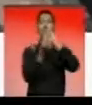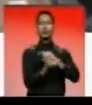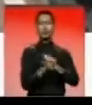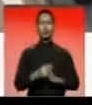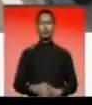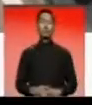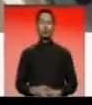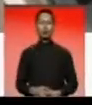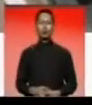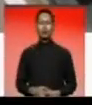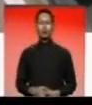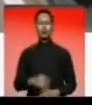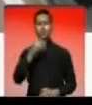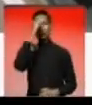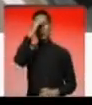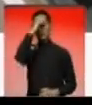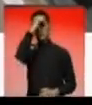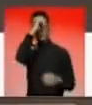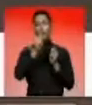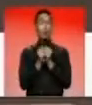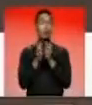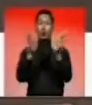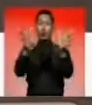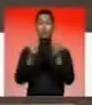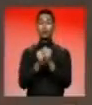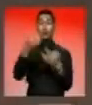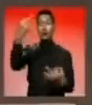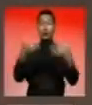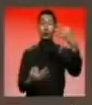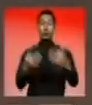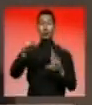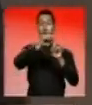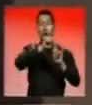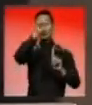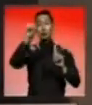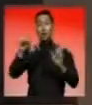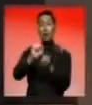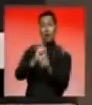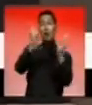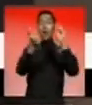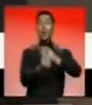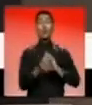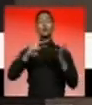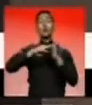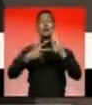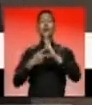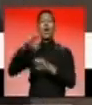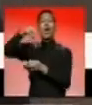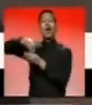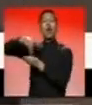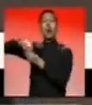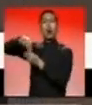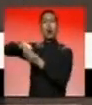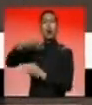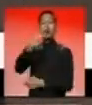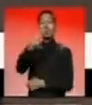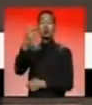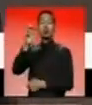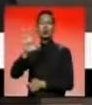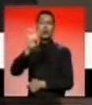social. En general, las reformas al sistema judicial nos han permitido ahorrar hasta hoy